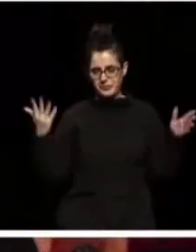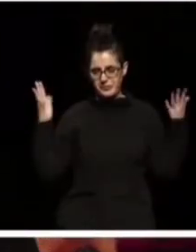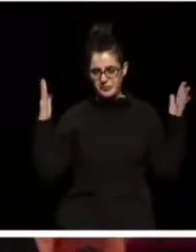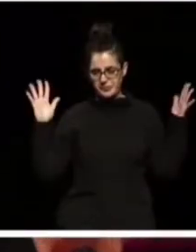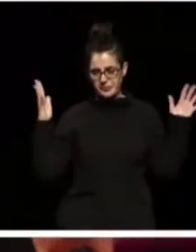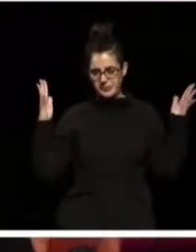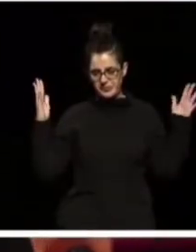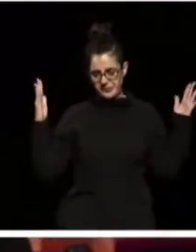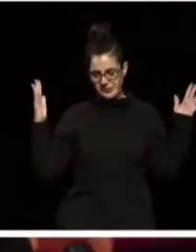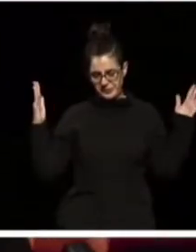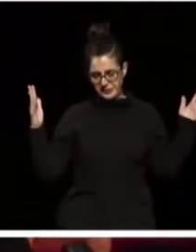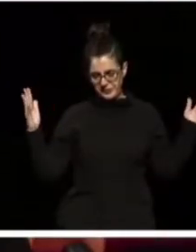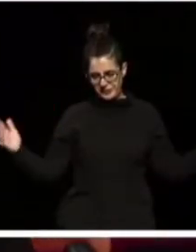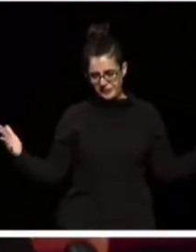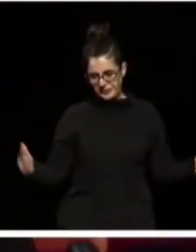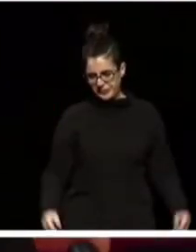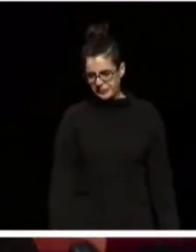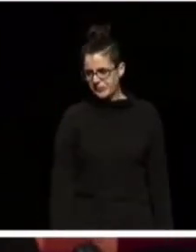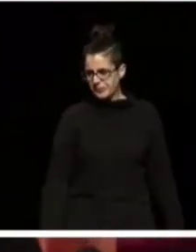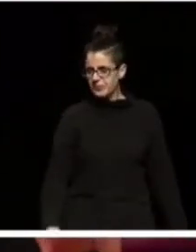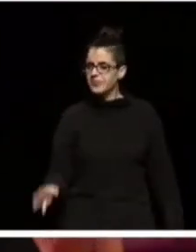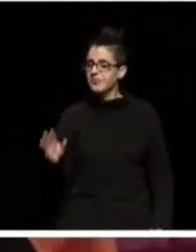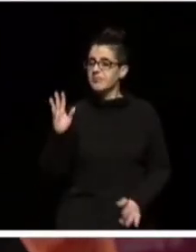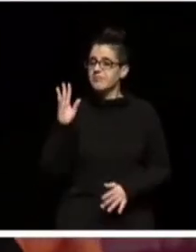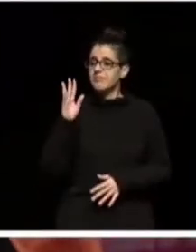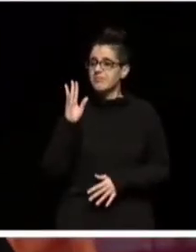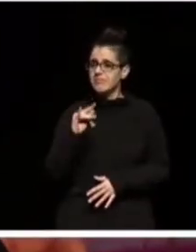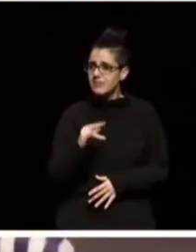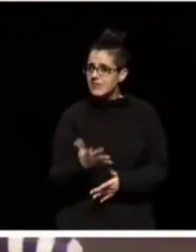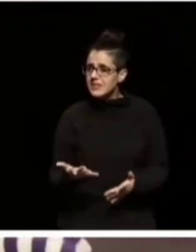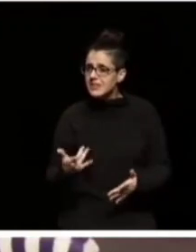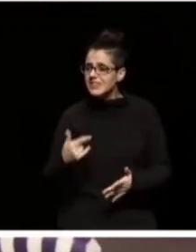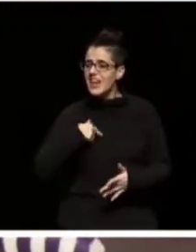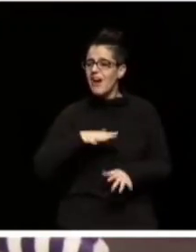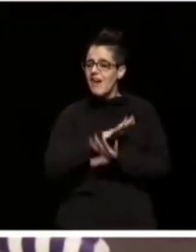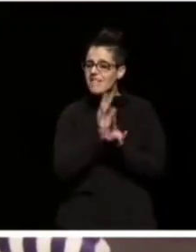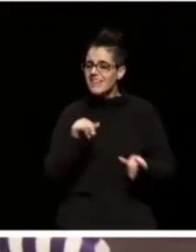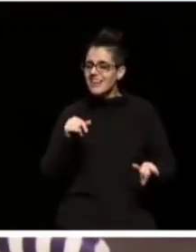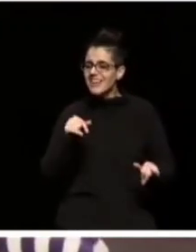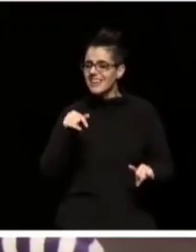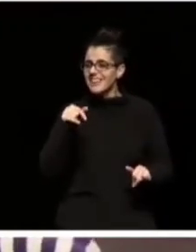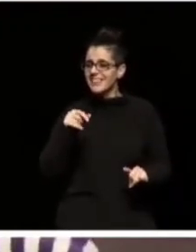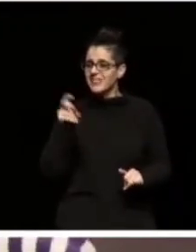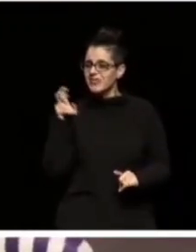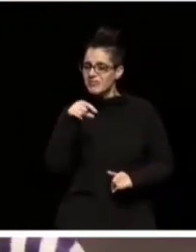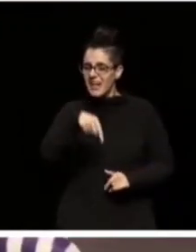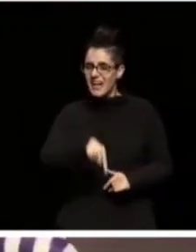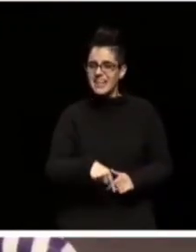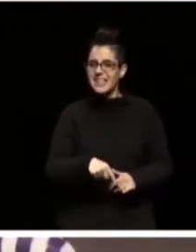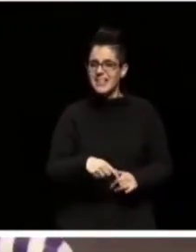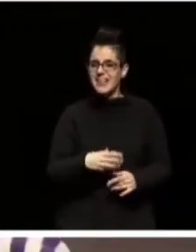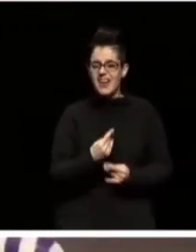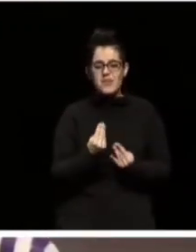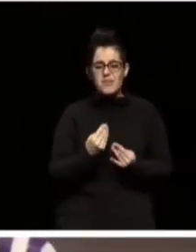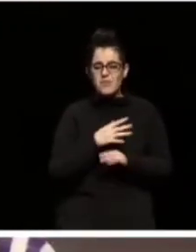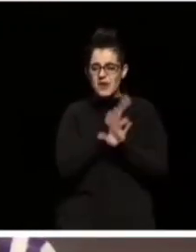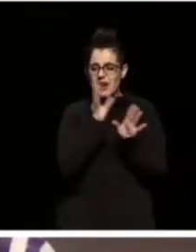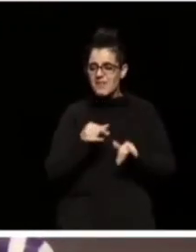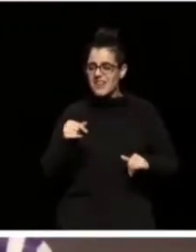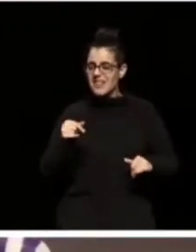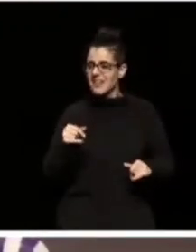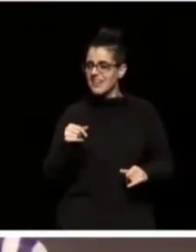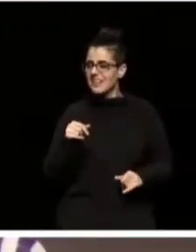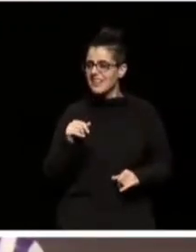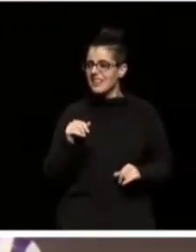Y sí, estoy feliz de estar con vosotras, muy feliz, tenía ganas de llegar aquí, pero